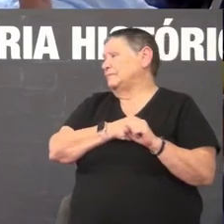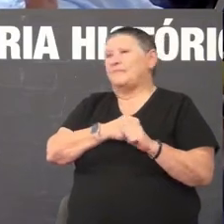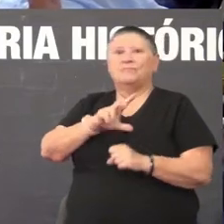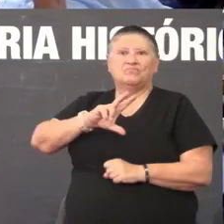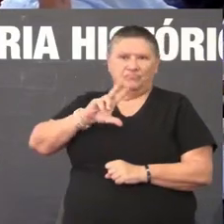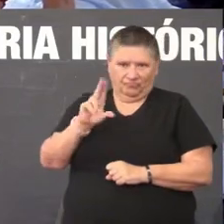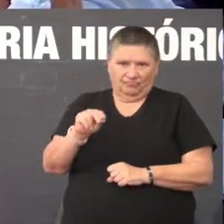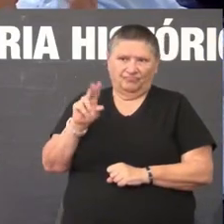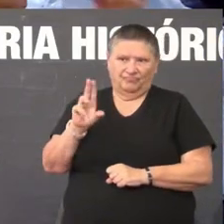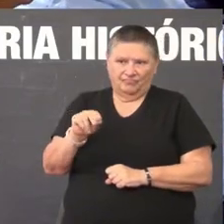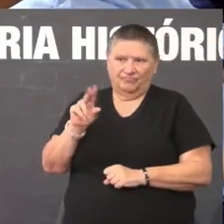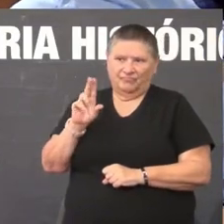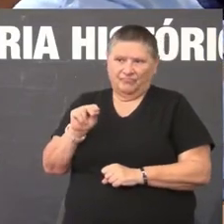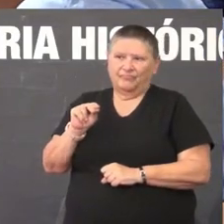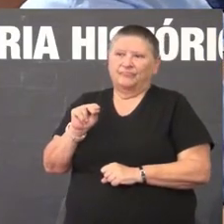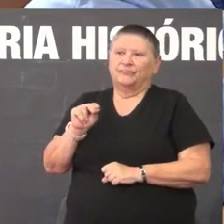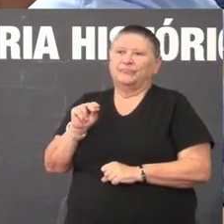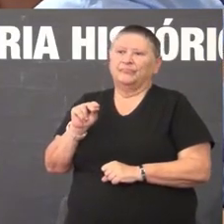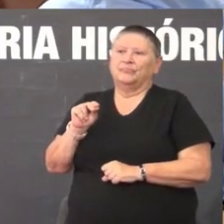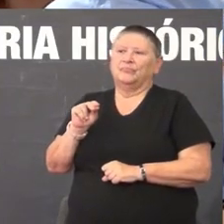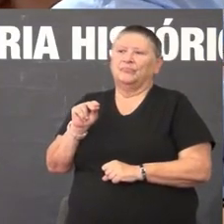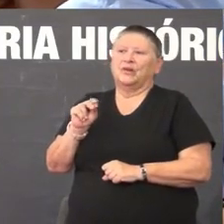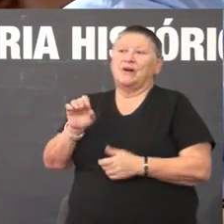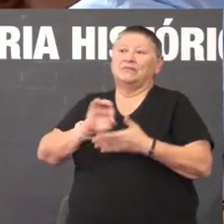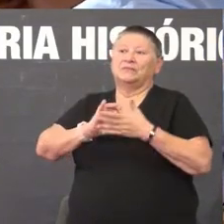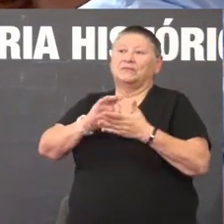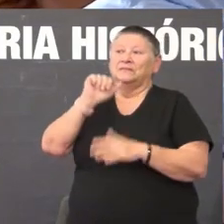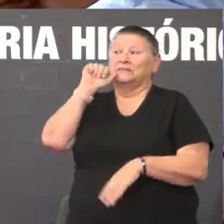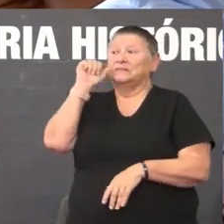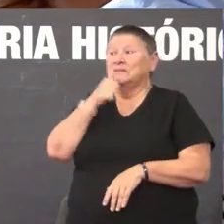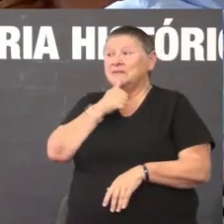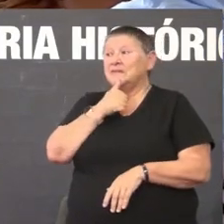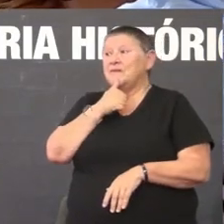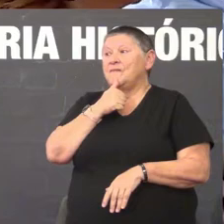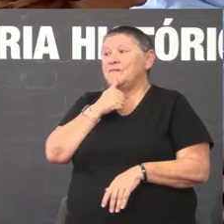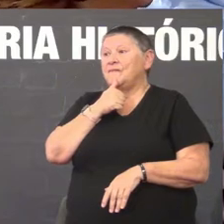tremenda. Es decir, el servicio secreto que